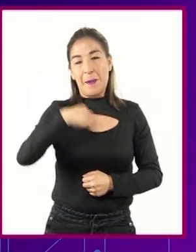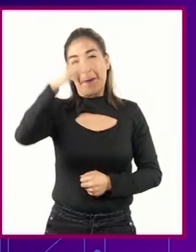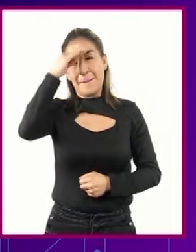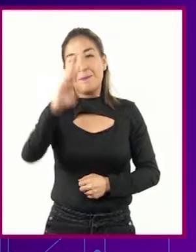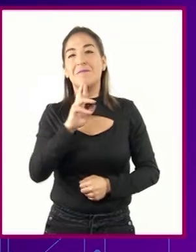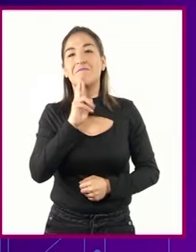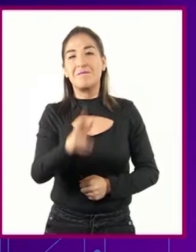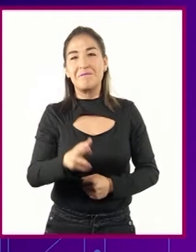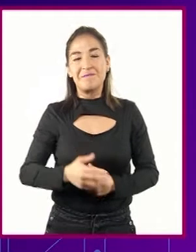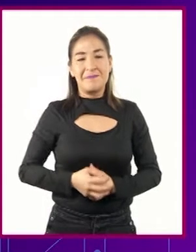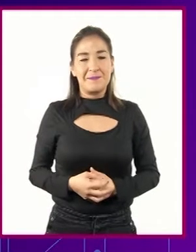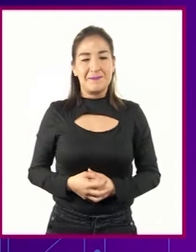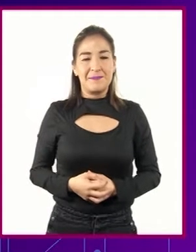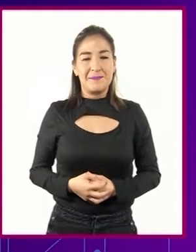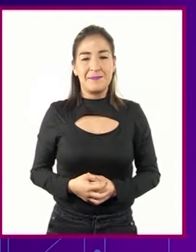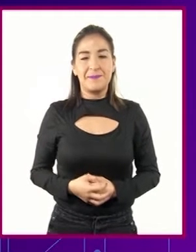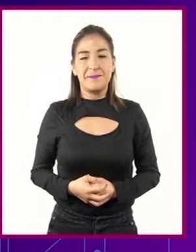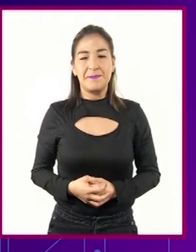resultado es...